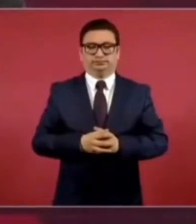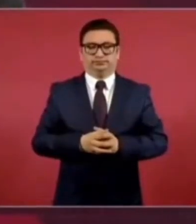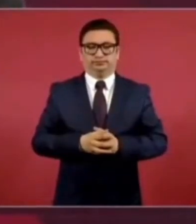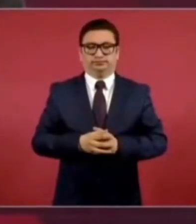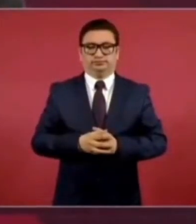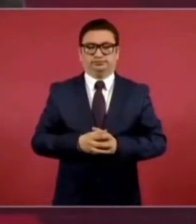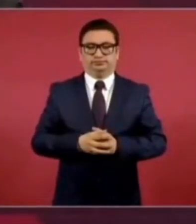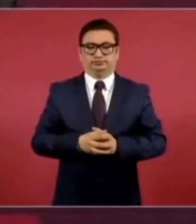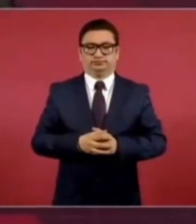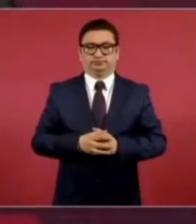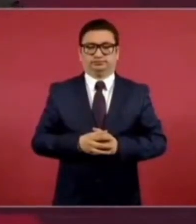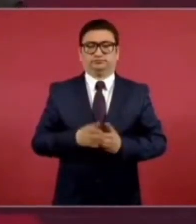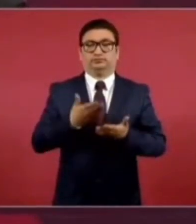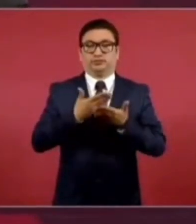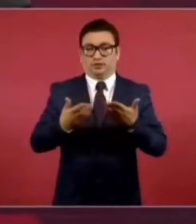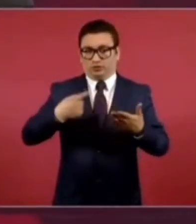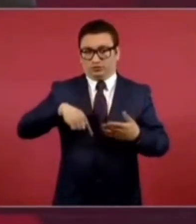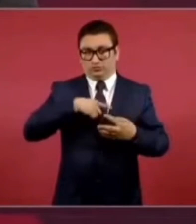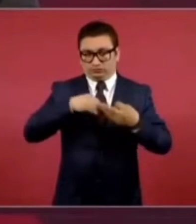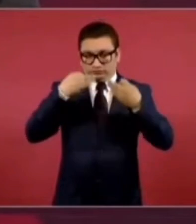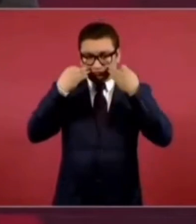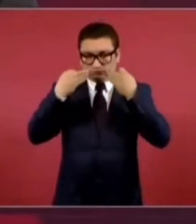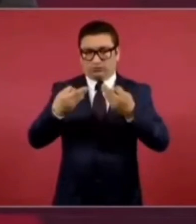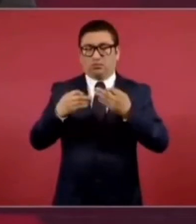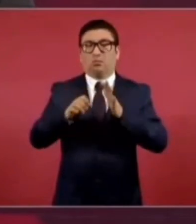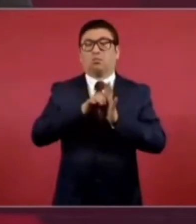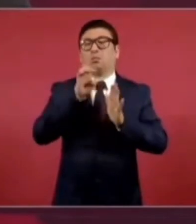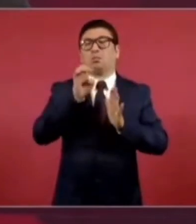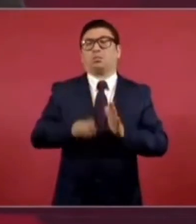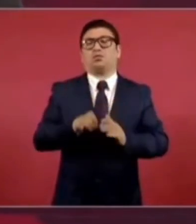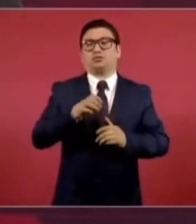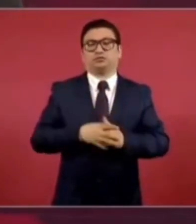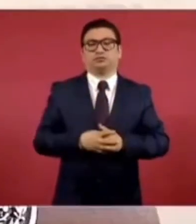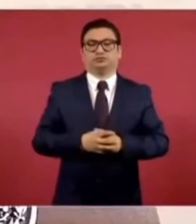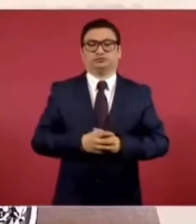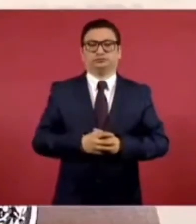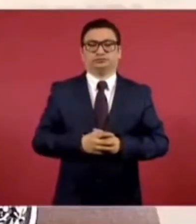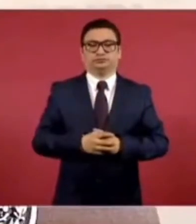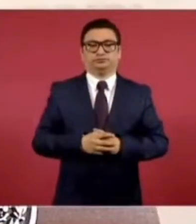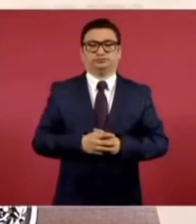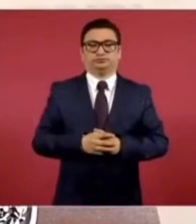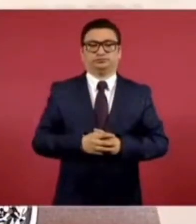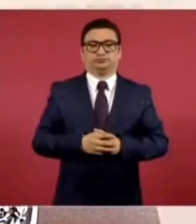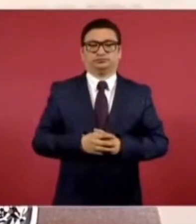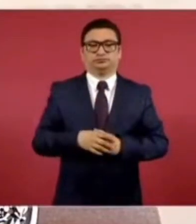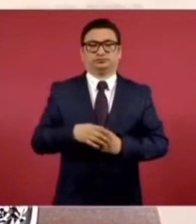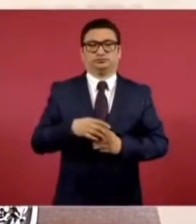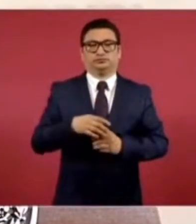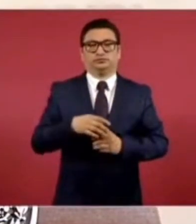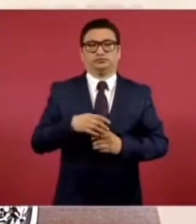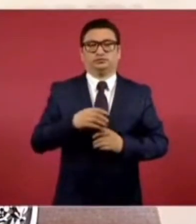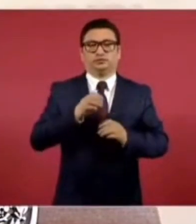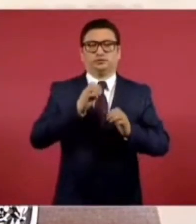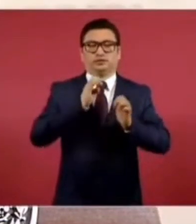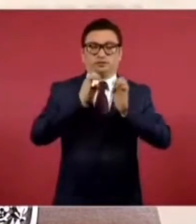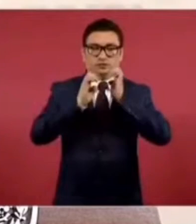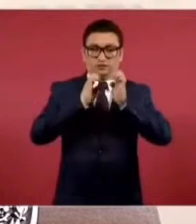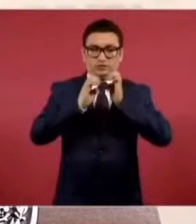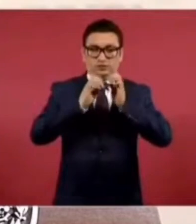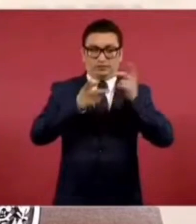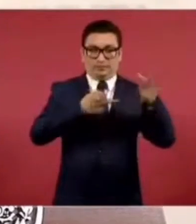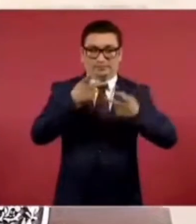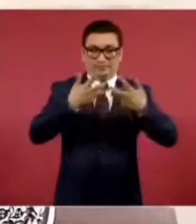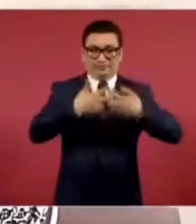lo constatamos por ejemplo en las cinco encuestadoras